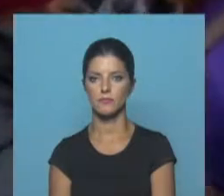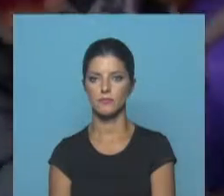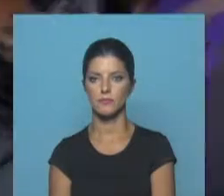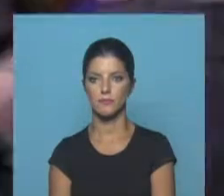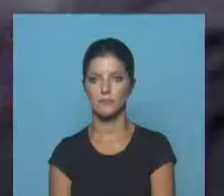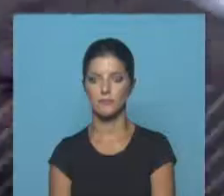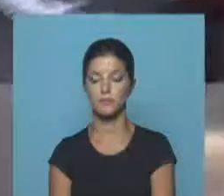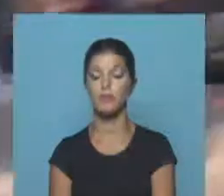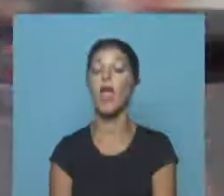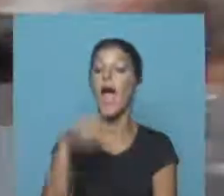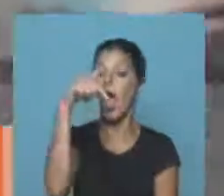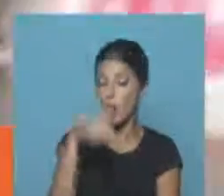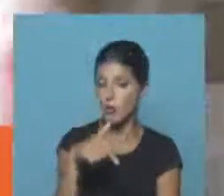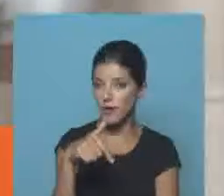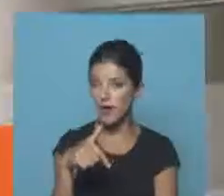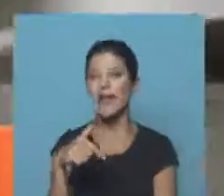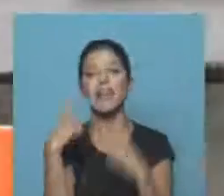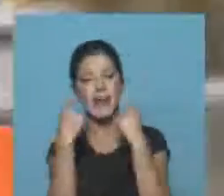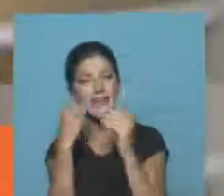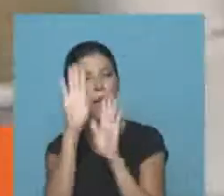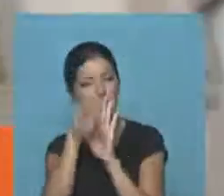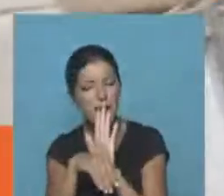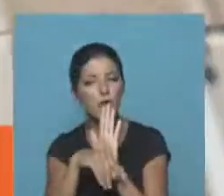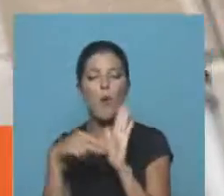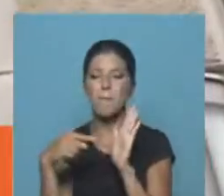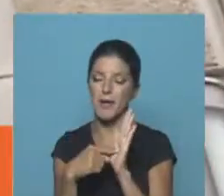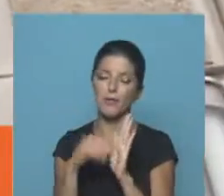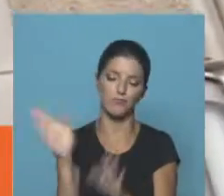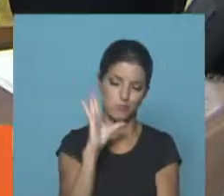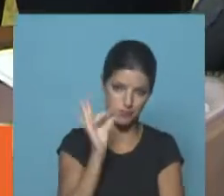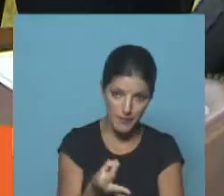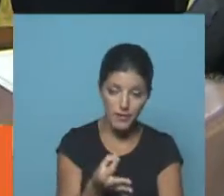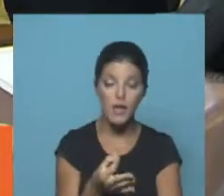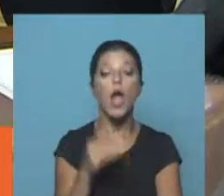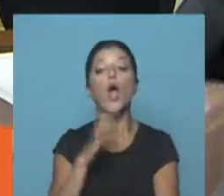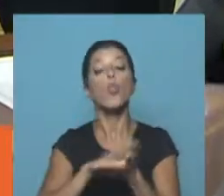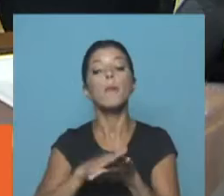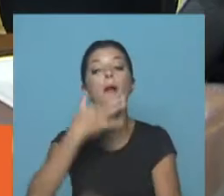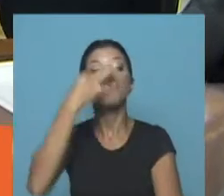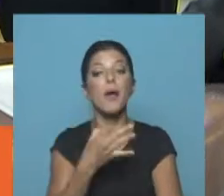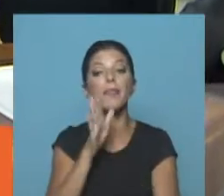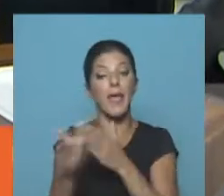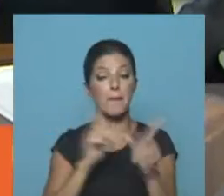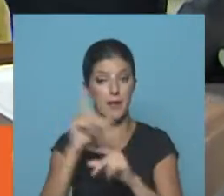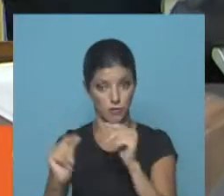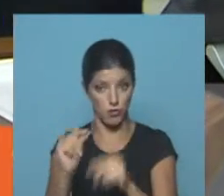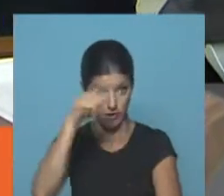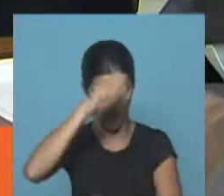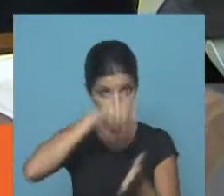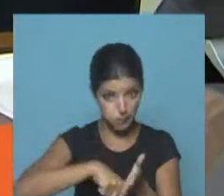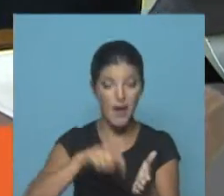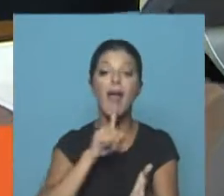Esta vez, el rechazo fue menor, pero no por eso menos evidente. El nuevo decreto migratorio firmado por el presidente Donald